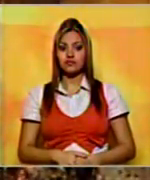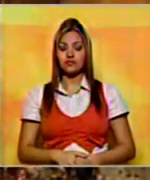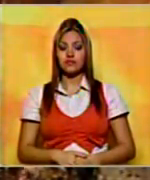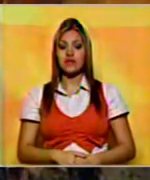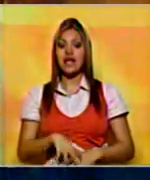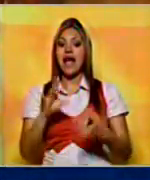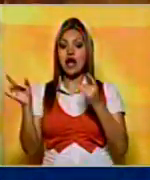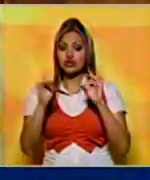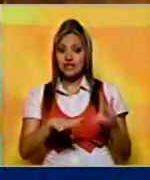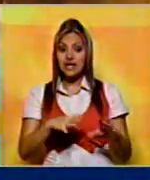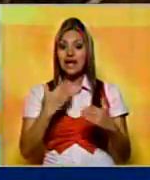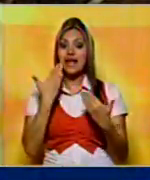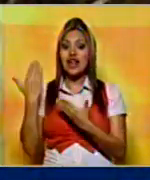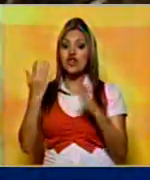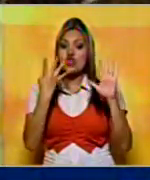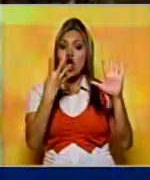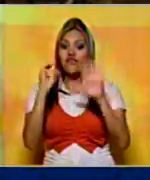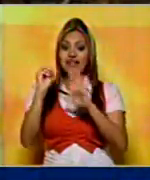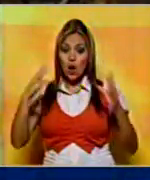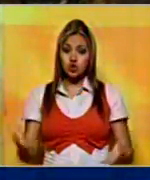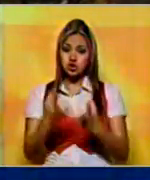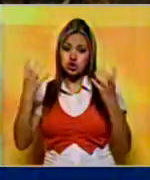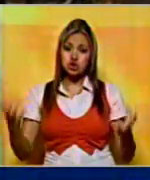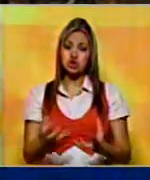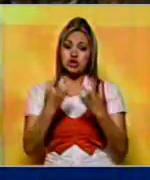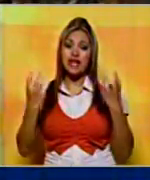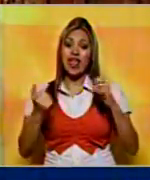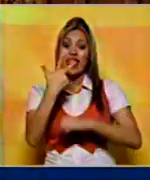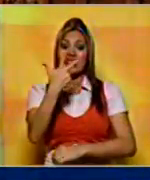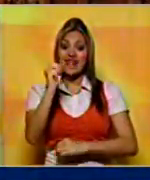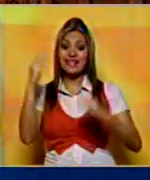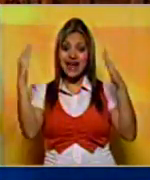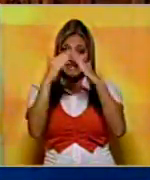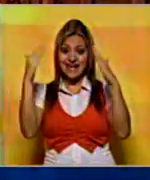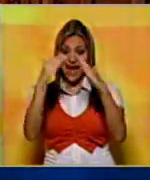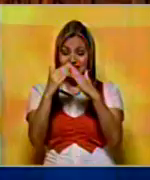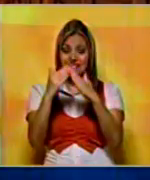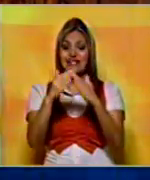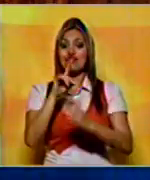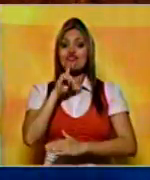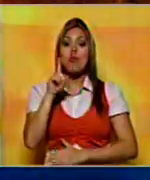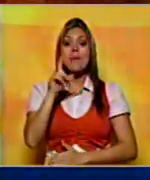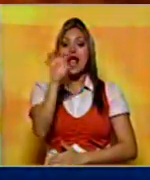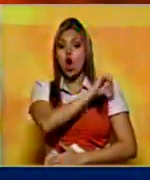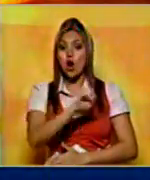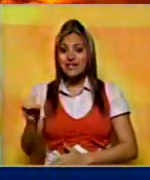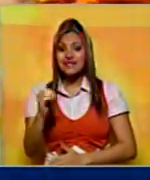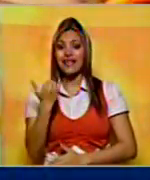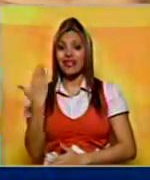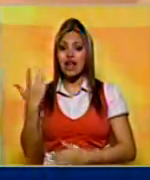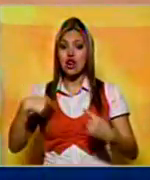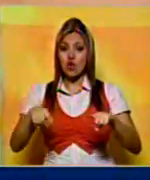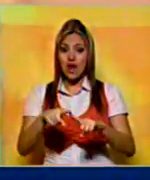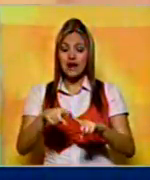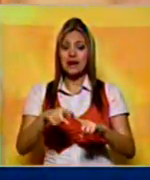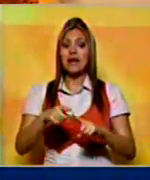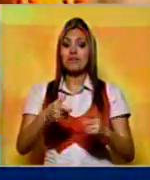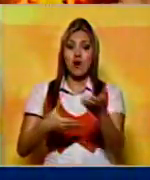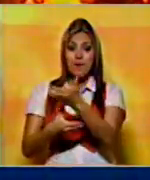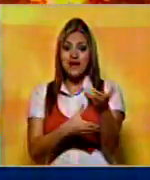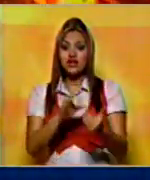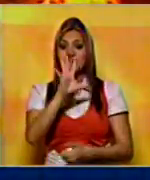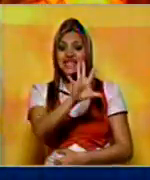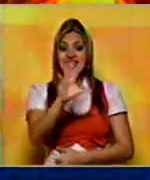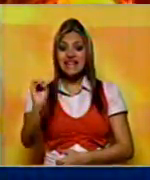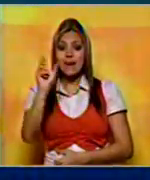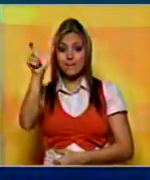En Australia, más de 90 incendios forestales calcinaron 30 viviendas en la localidad de Springwood, al oeste de Sydney. El servicio de bomberos desplegó